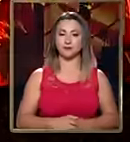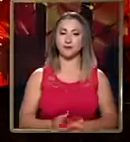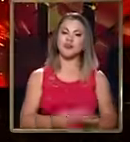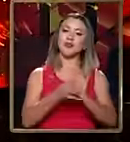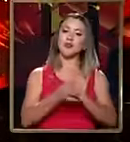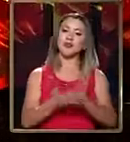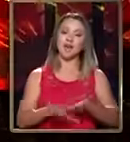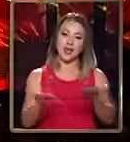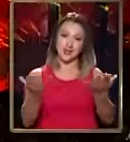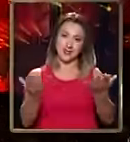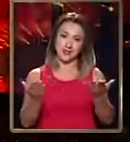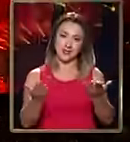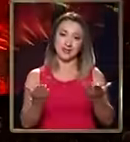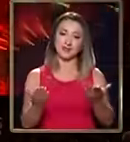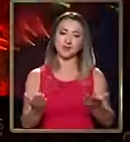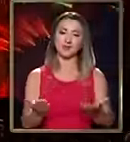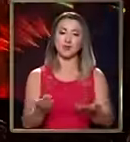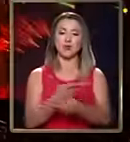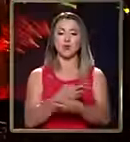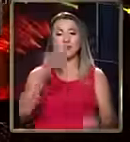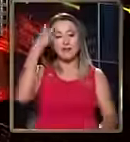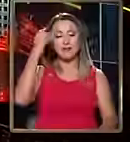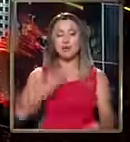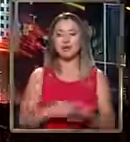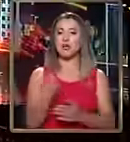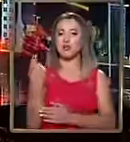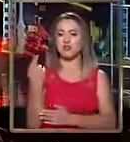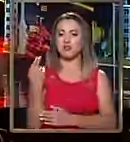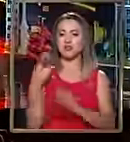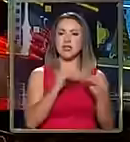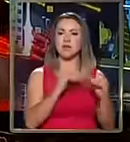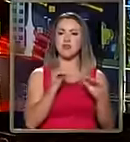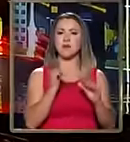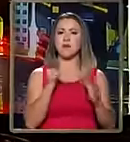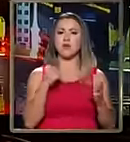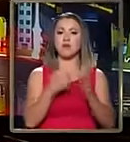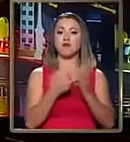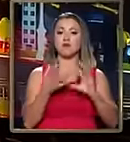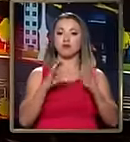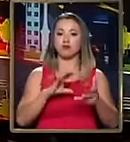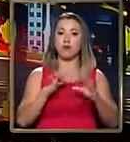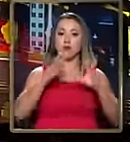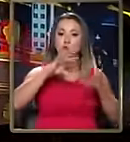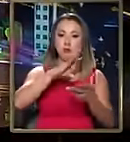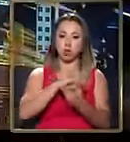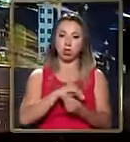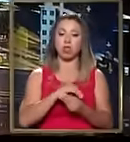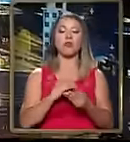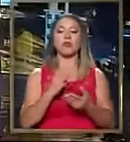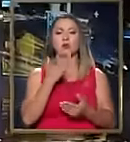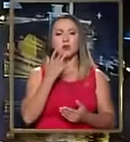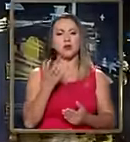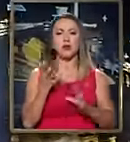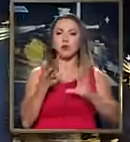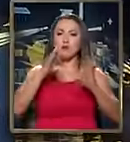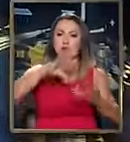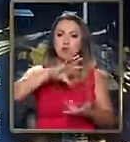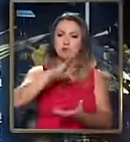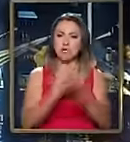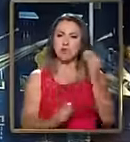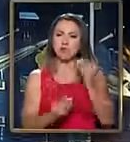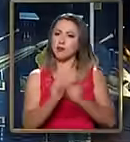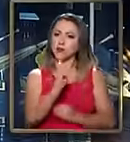Gracias. Como ustedes saben, en el 2012 se hablaba mucho del fin del mundo y muchos cuestionaron por qué no llegó el fin del mundo.